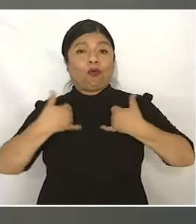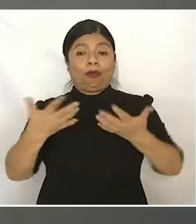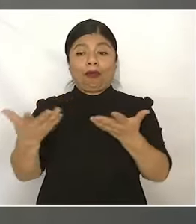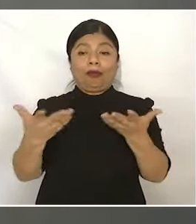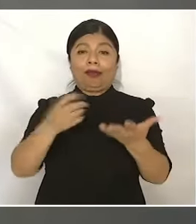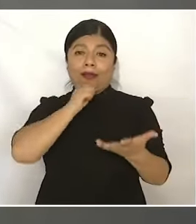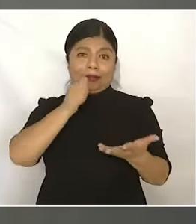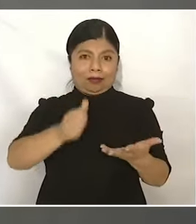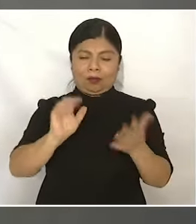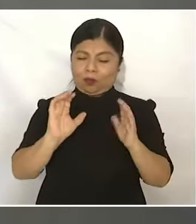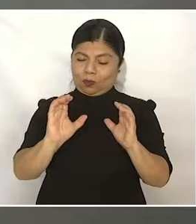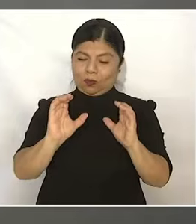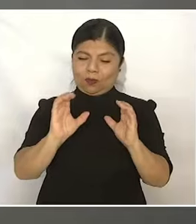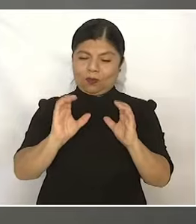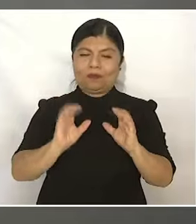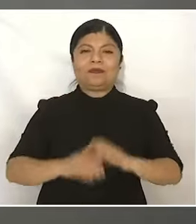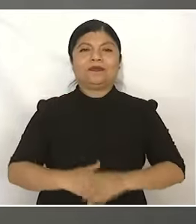Bueno,